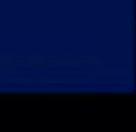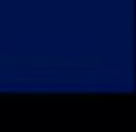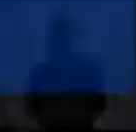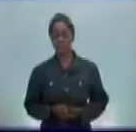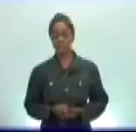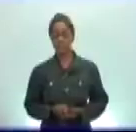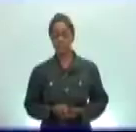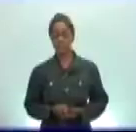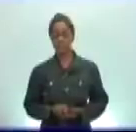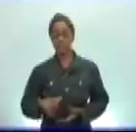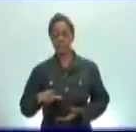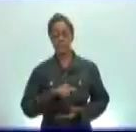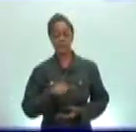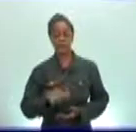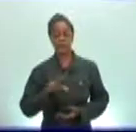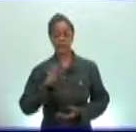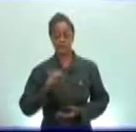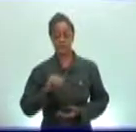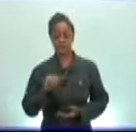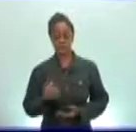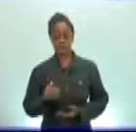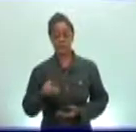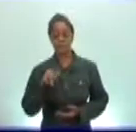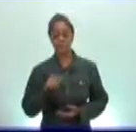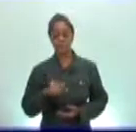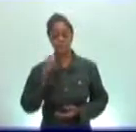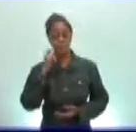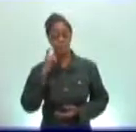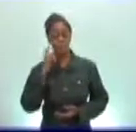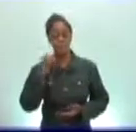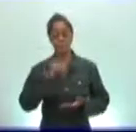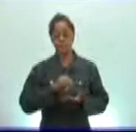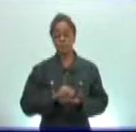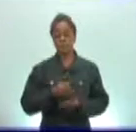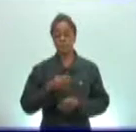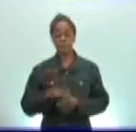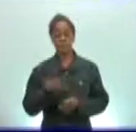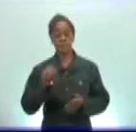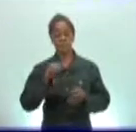También les había comentado que además de ubicar los hechos en